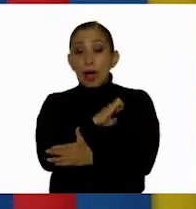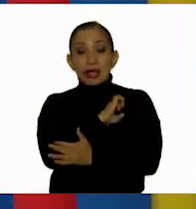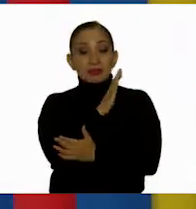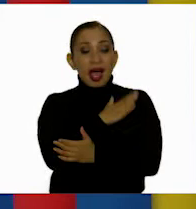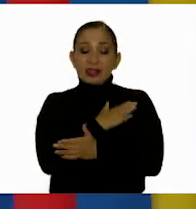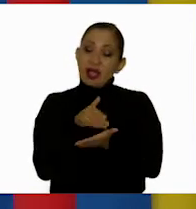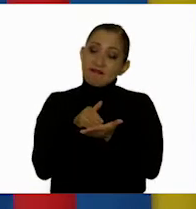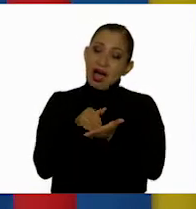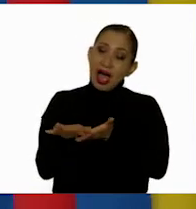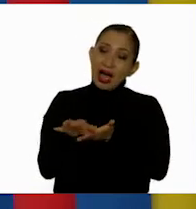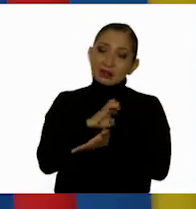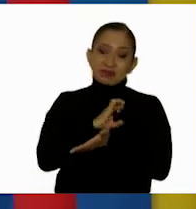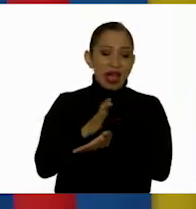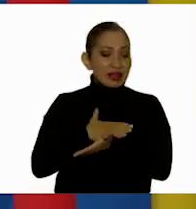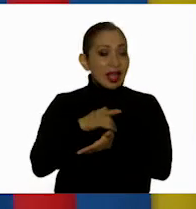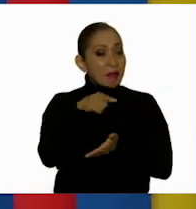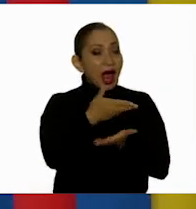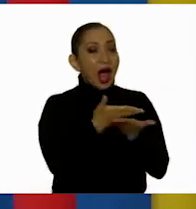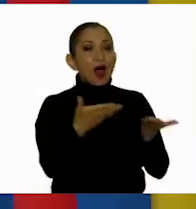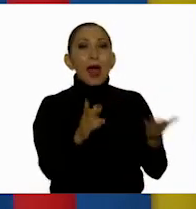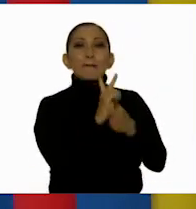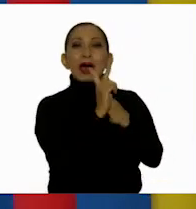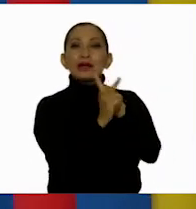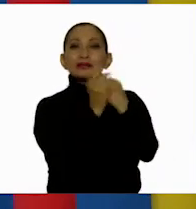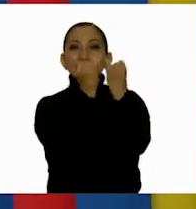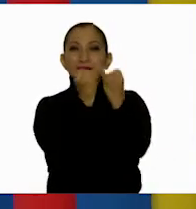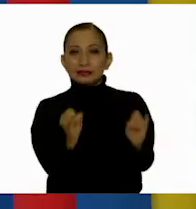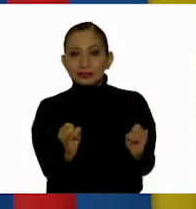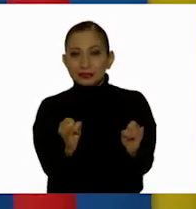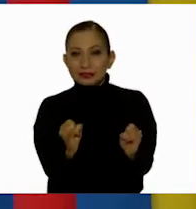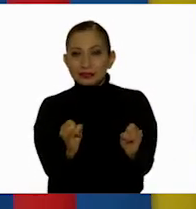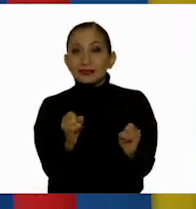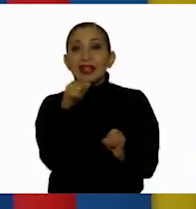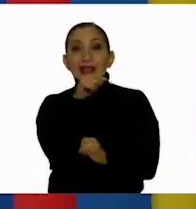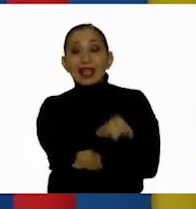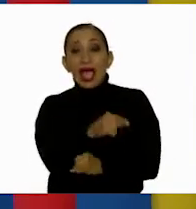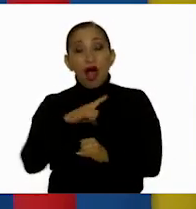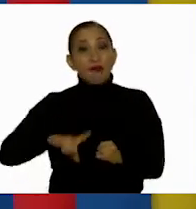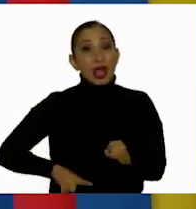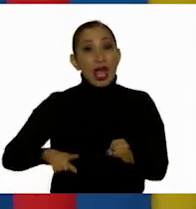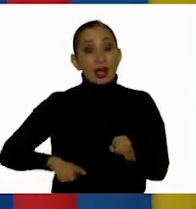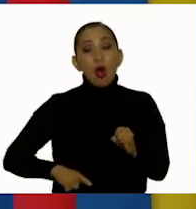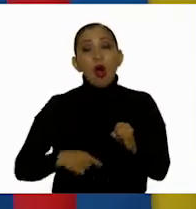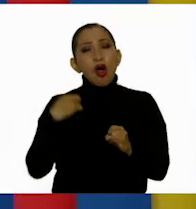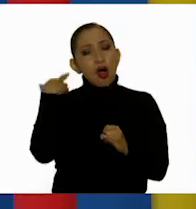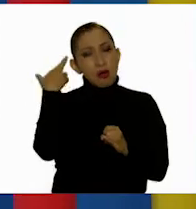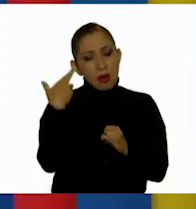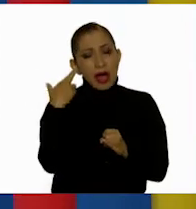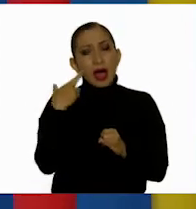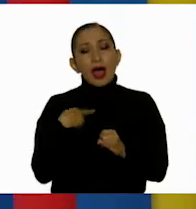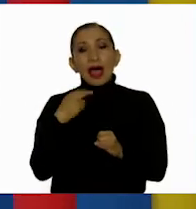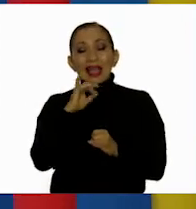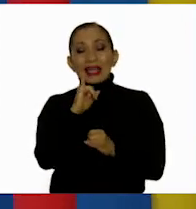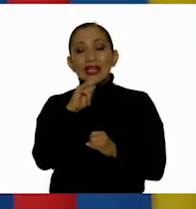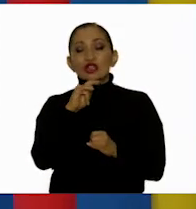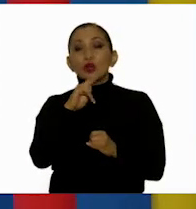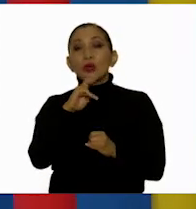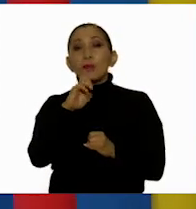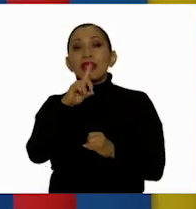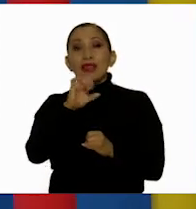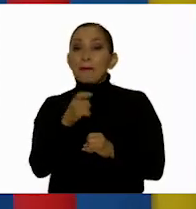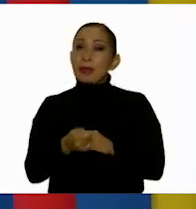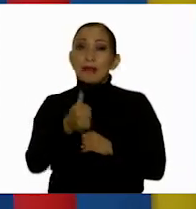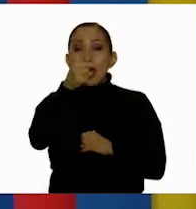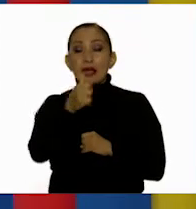dejó de ser una colonia para convertirse en un país independiente, que adoptó una forma de gobierno monárquica encabezada por Agustín de Iturbide, que